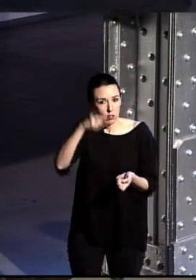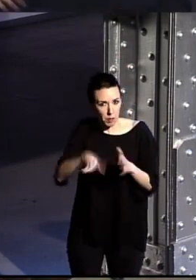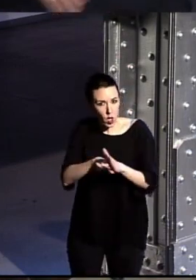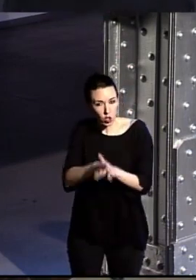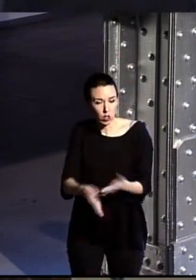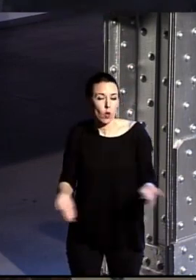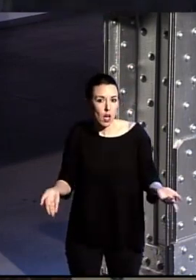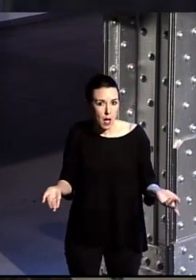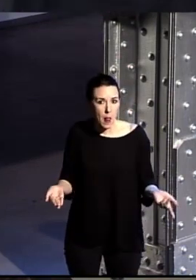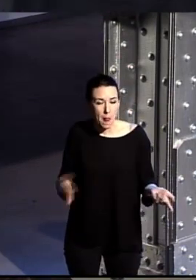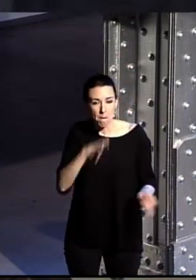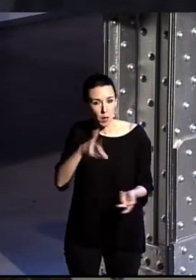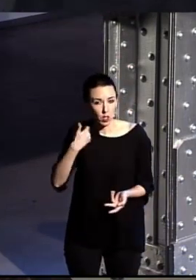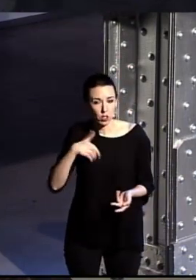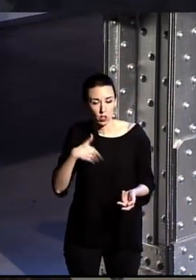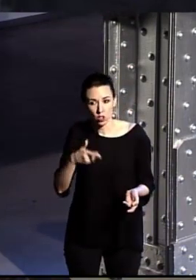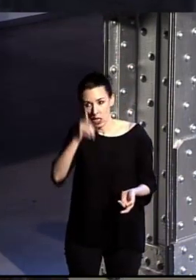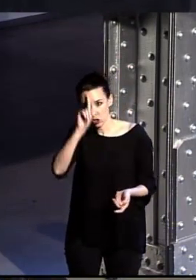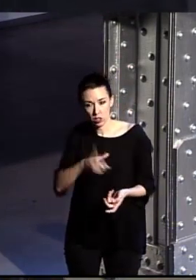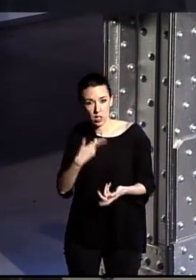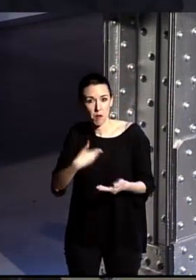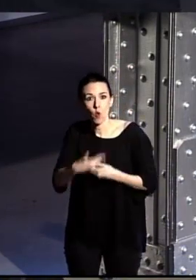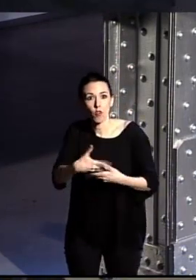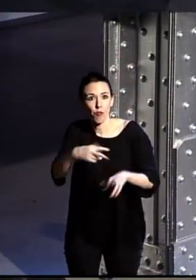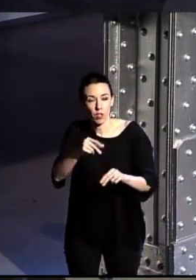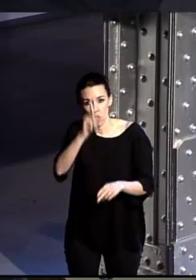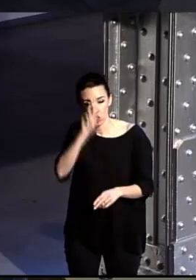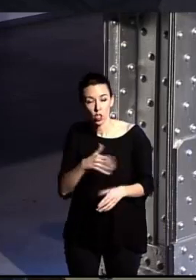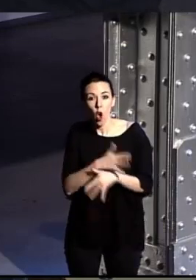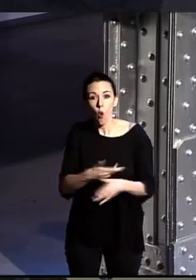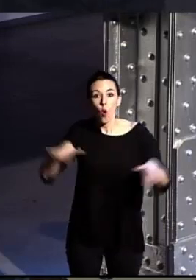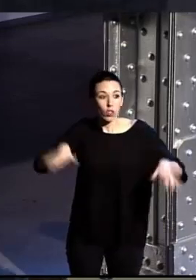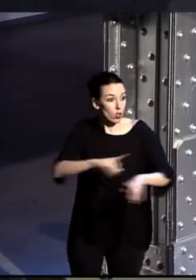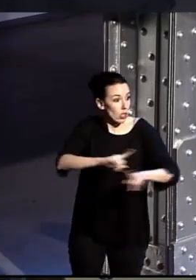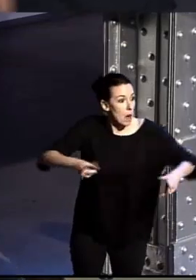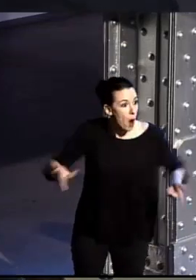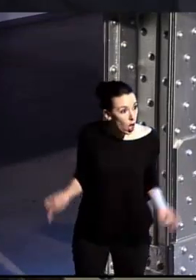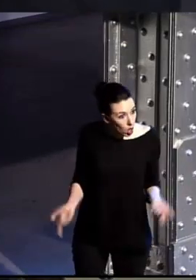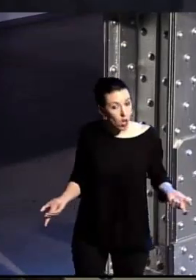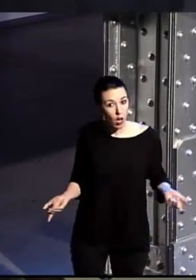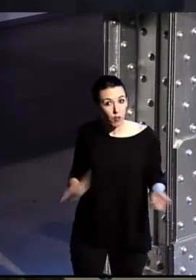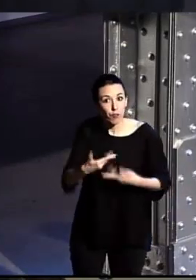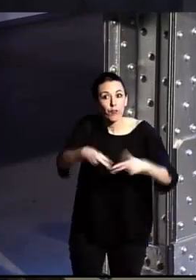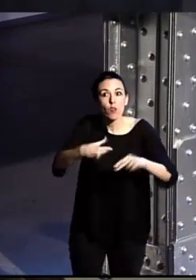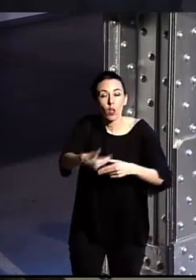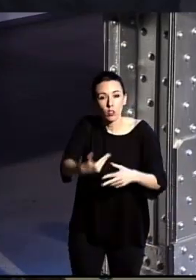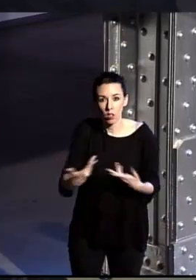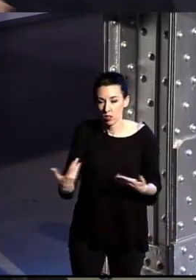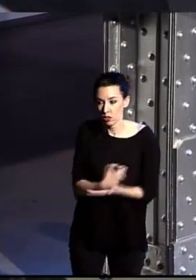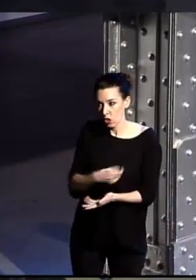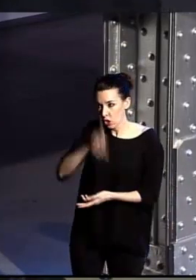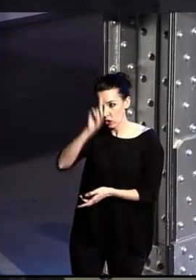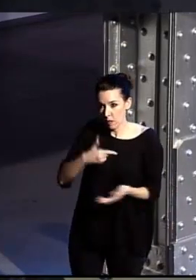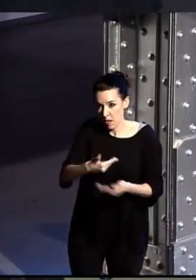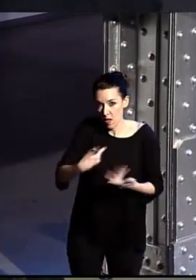siendo. Claro. Porque esto ya no se sabe cuándo se va a acabar. Uy, esto no me lo toques, que si lo de Lost ha aparecido... O sea, aquí todo no se sabe